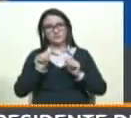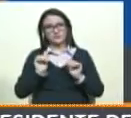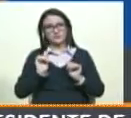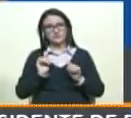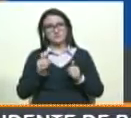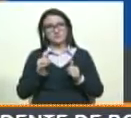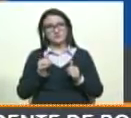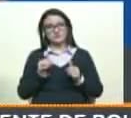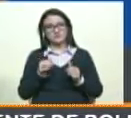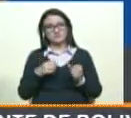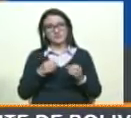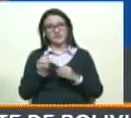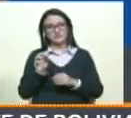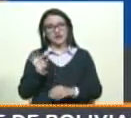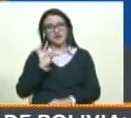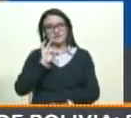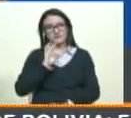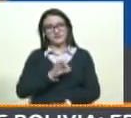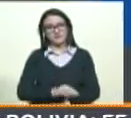con la agencia EFE.